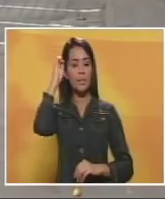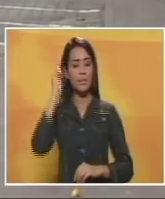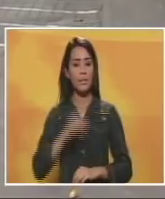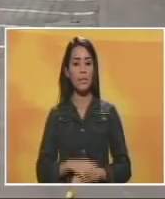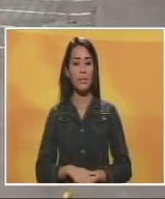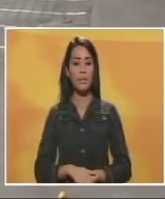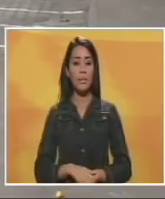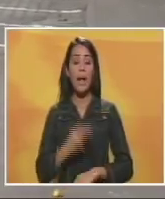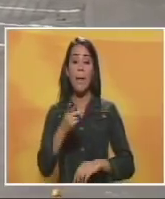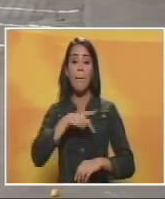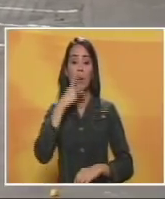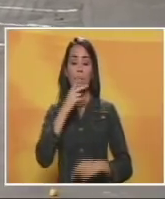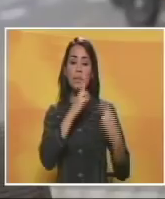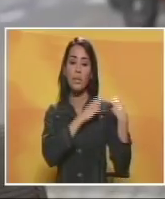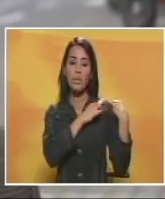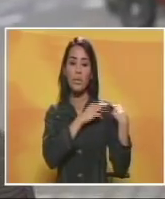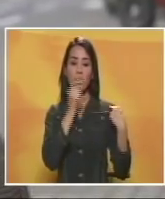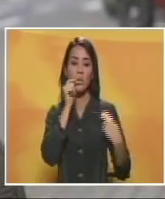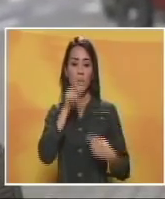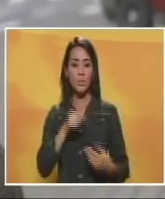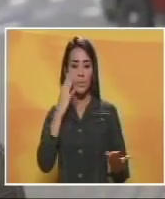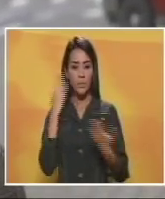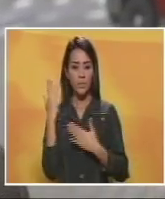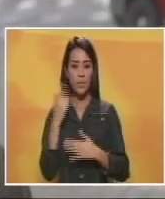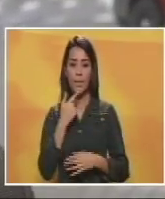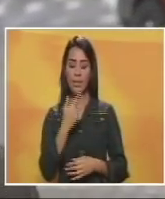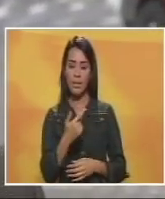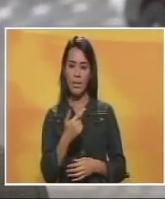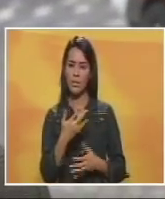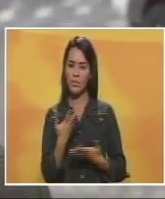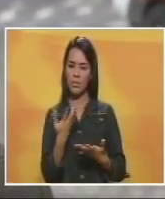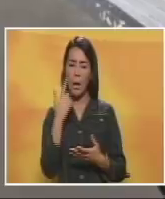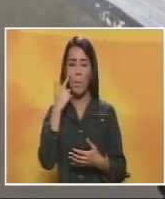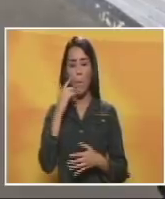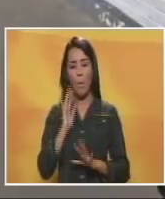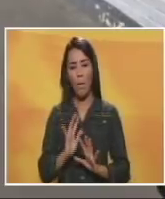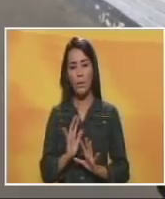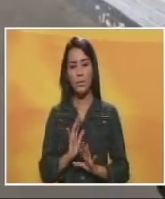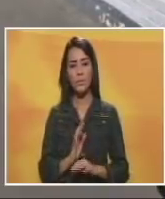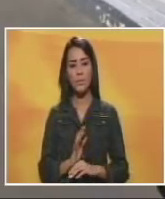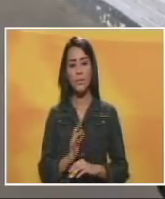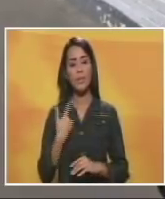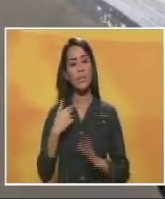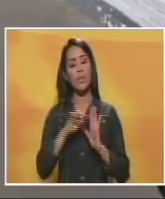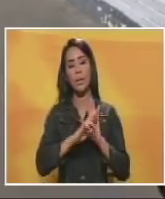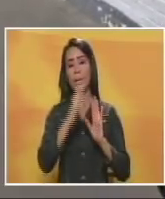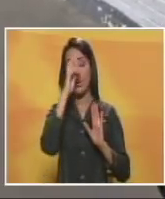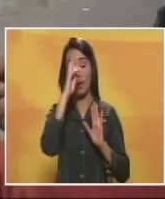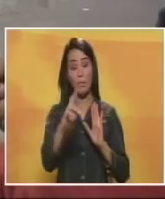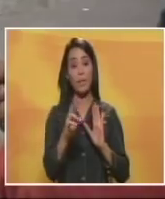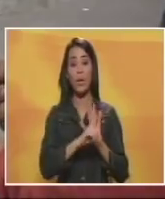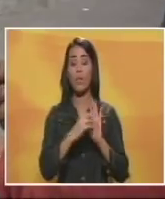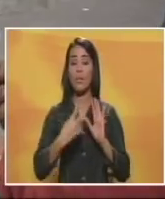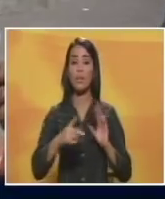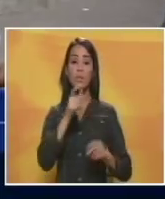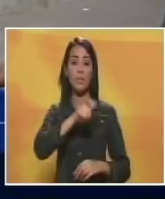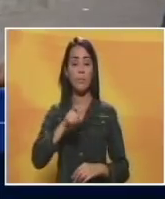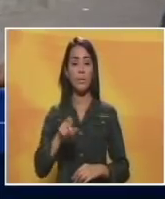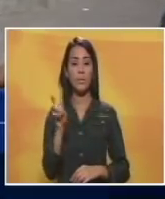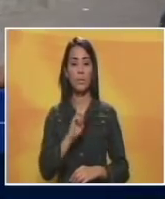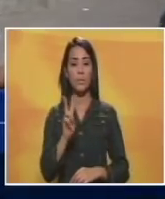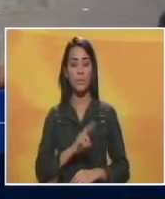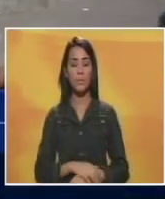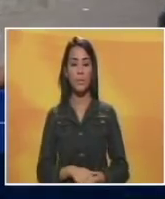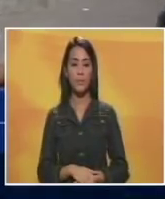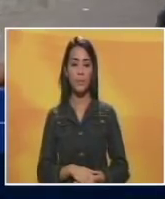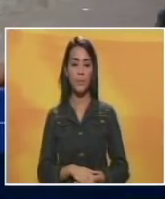Bravo, jefe político del cantón Antonio Ante, dijo que en este caso probablemente se vulneraron los derechos de los extranjeros. Sin duda alguna, el